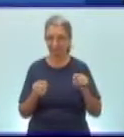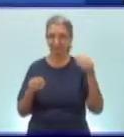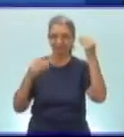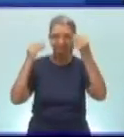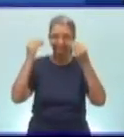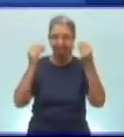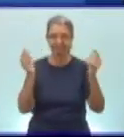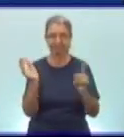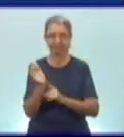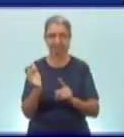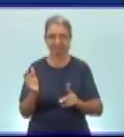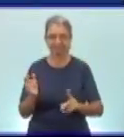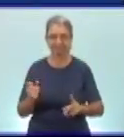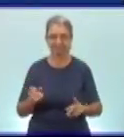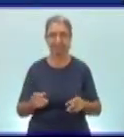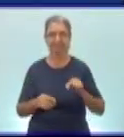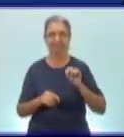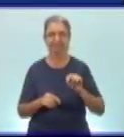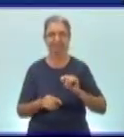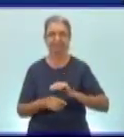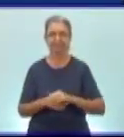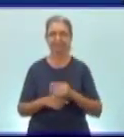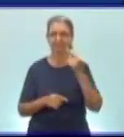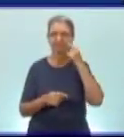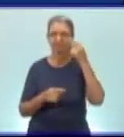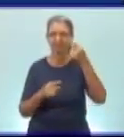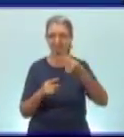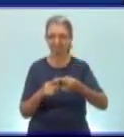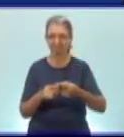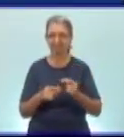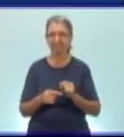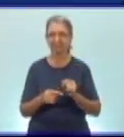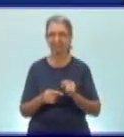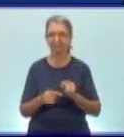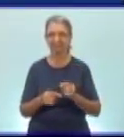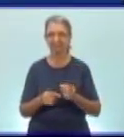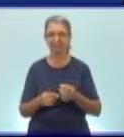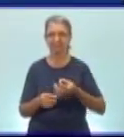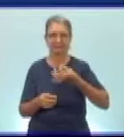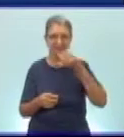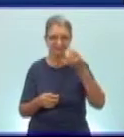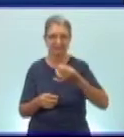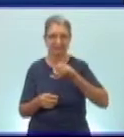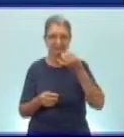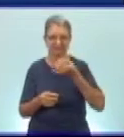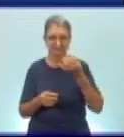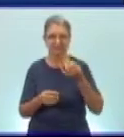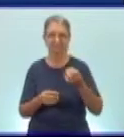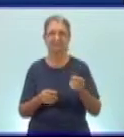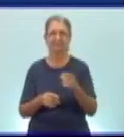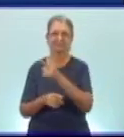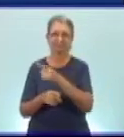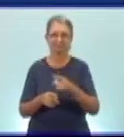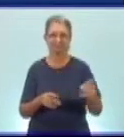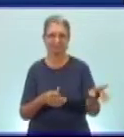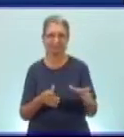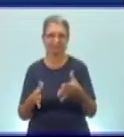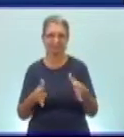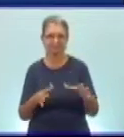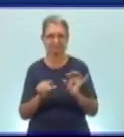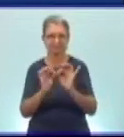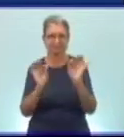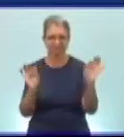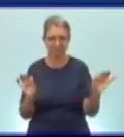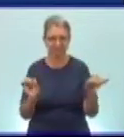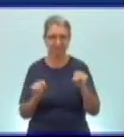movimiento armónico simple, y como objetivo para el encuentro de hoy, bueno, pues vamos a hacer esta descripción del movimiento armónico simple, como ya les dije, desde el punto de